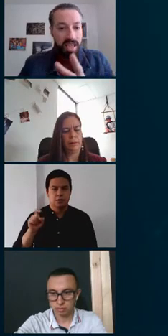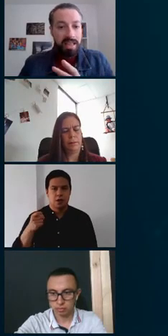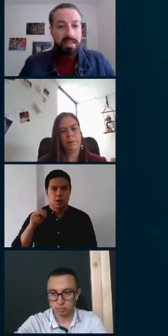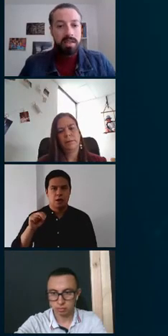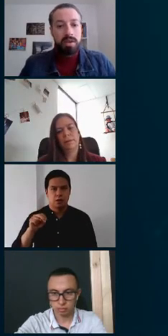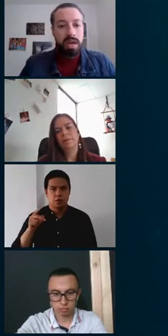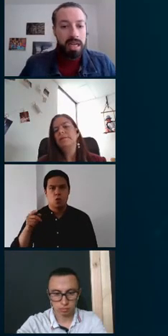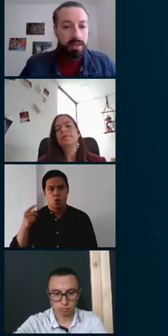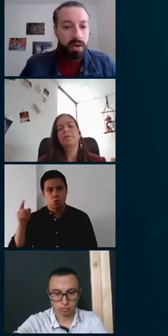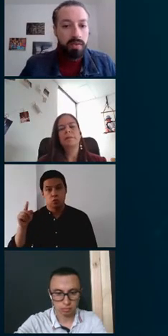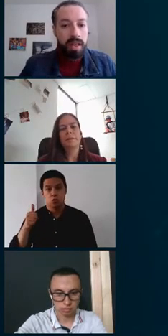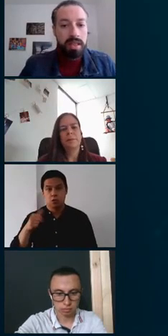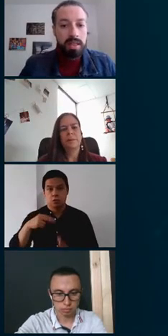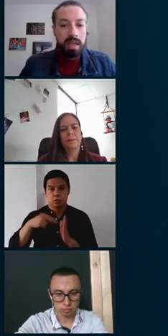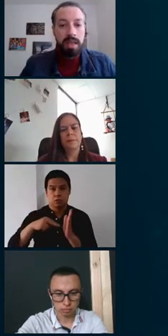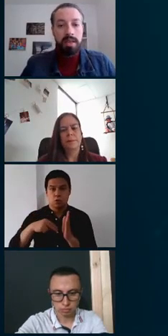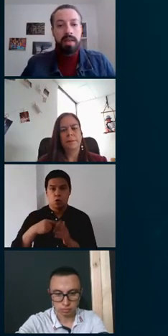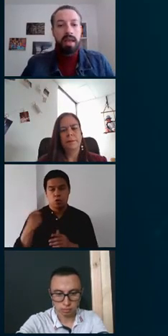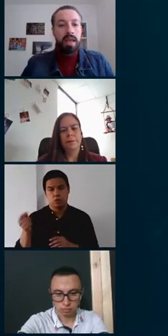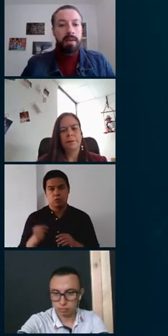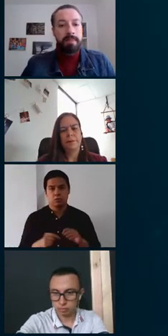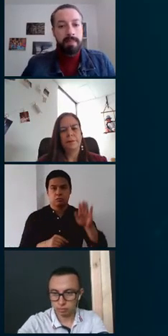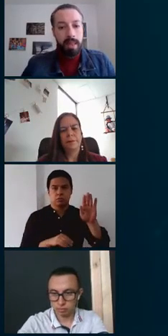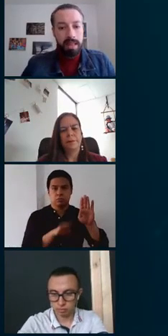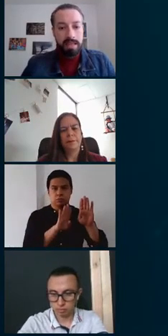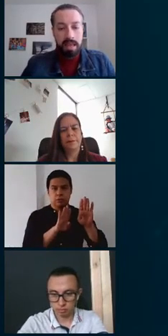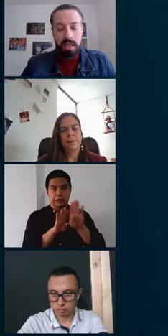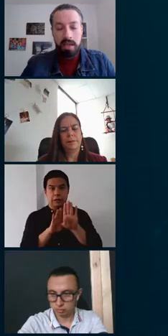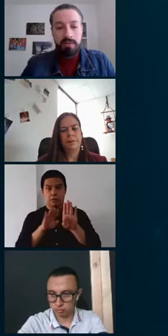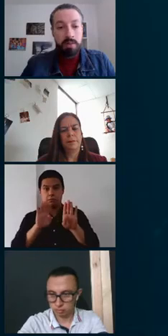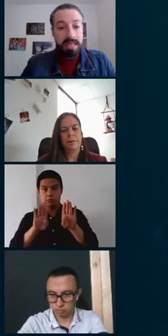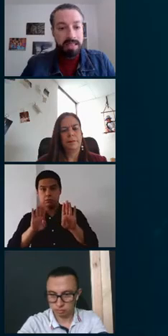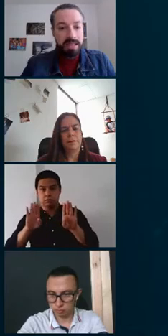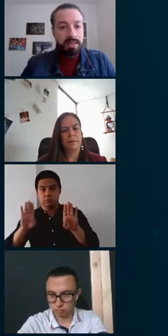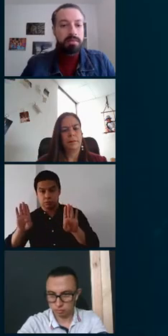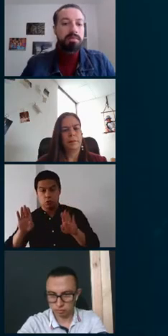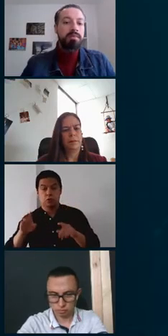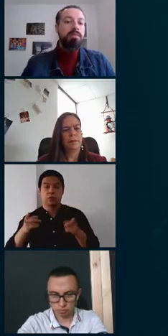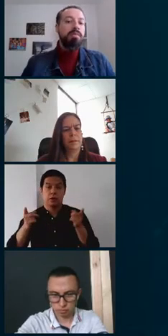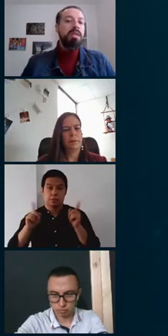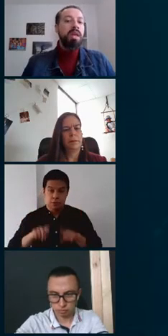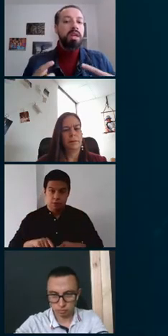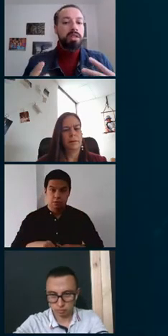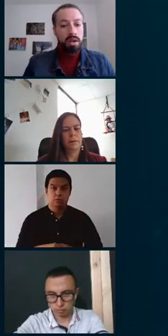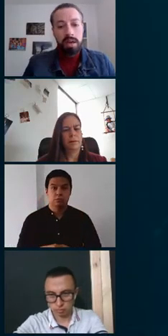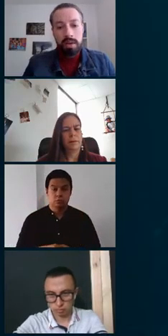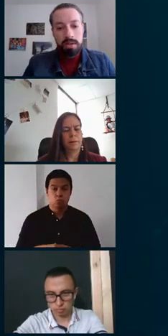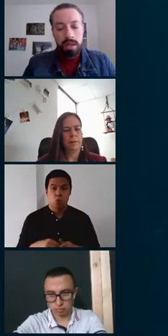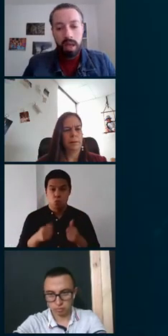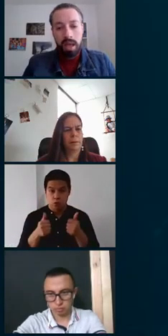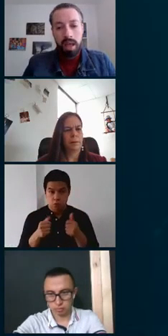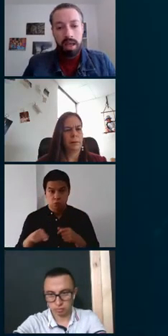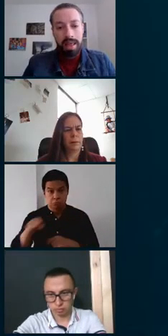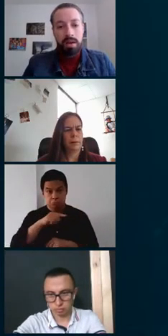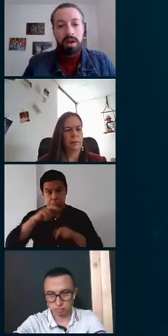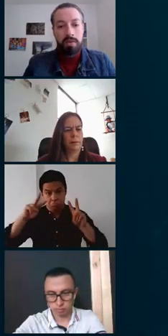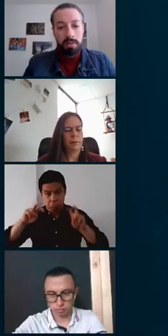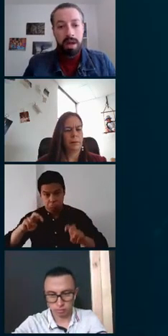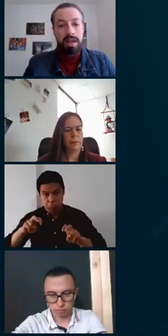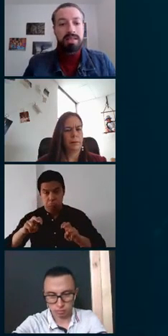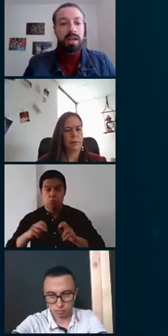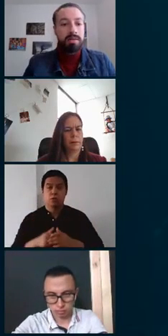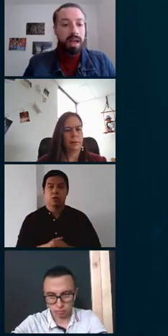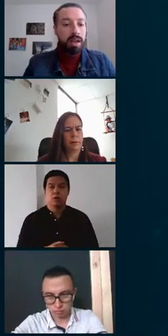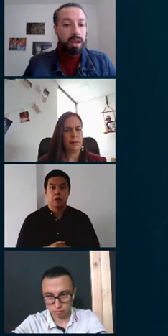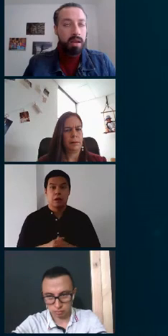Los dos siguientes, que son Creative Confidence y Design Thinking for Business, son libros que de alguna